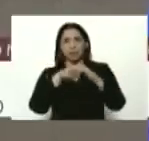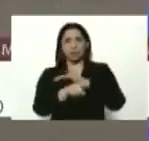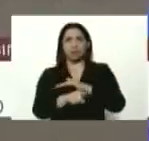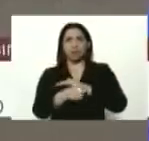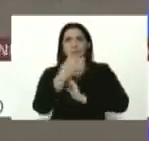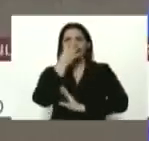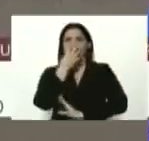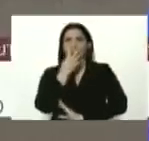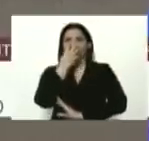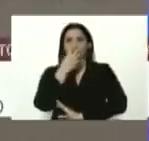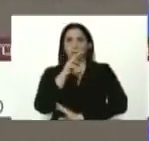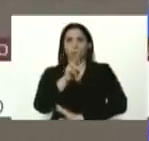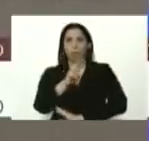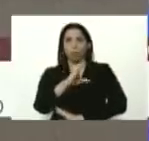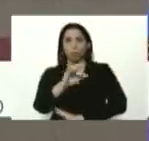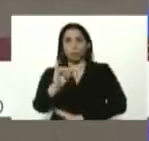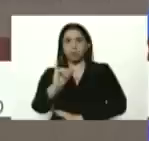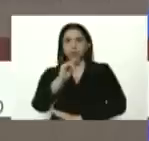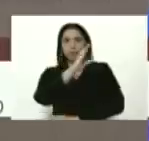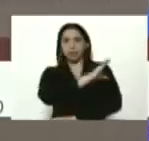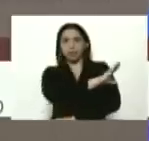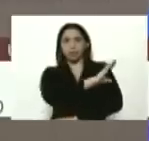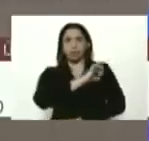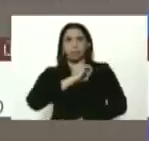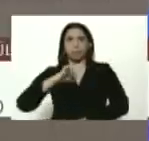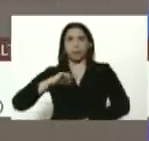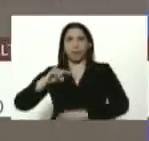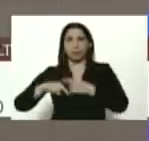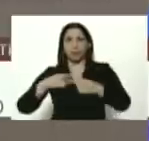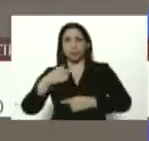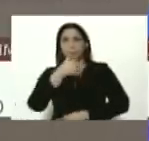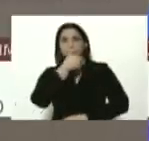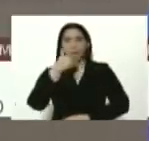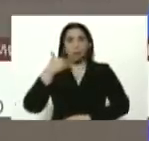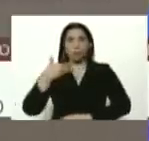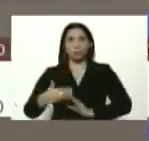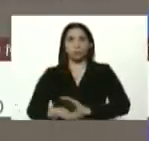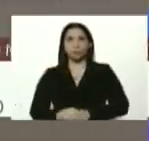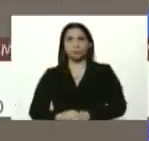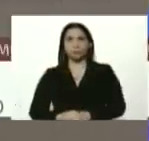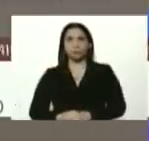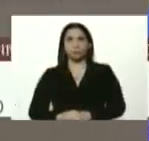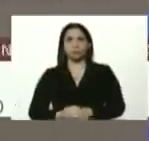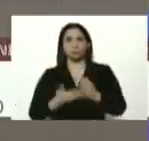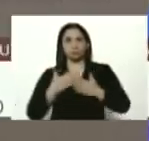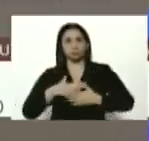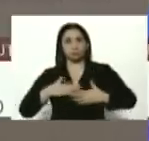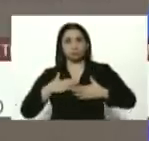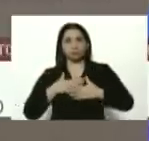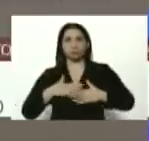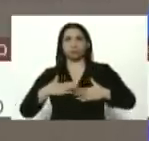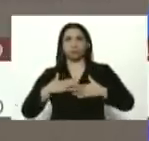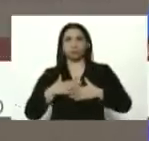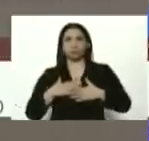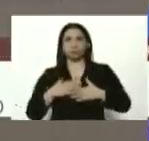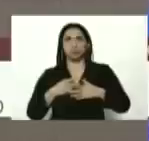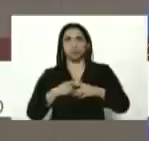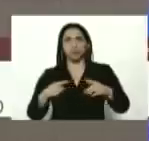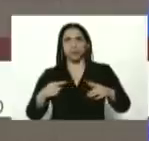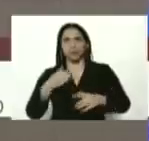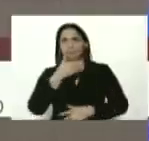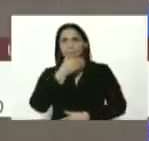cuidados intensivos en una clínica privada. Luego mejoró discretamente de su sintomatología, pero mejoró